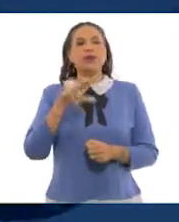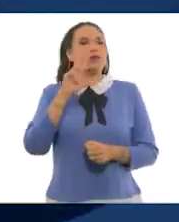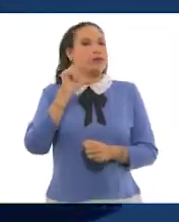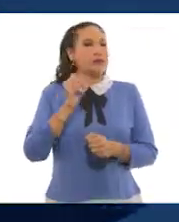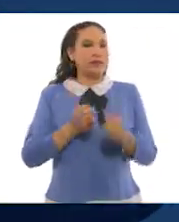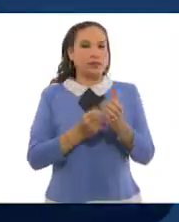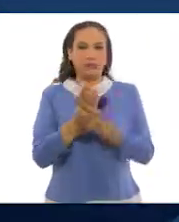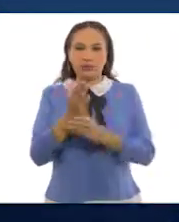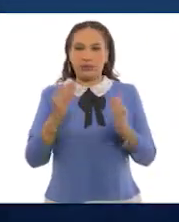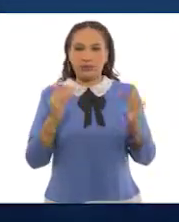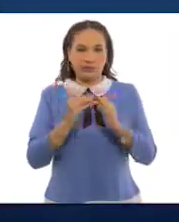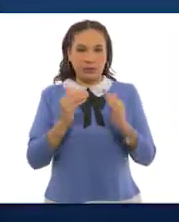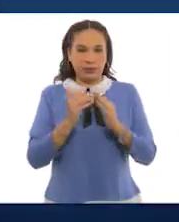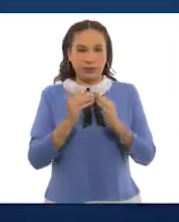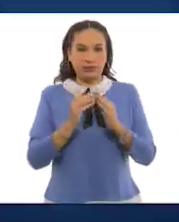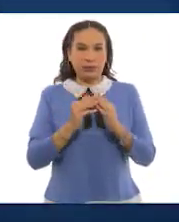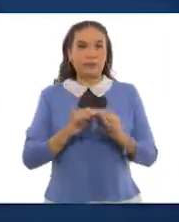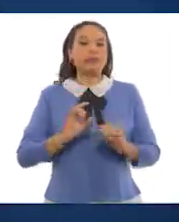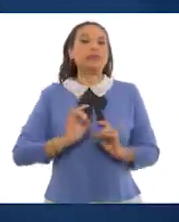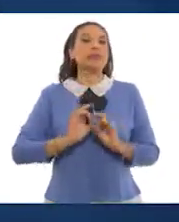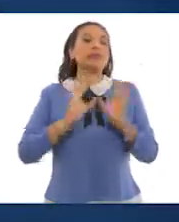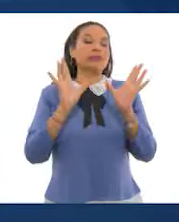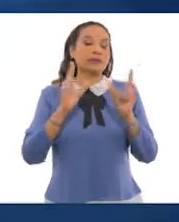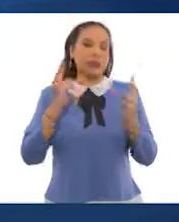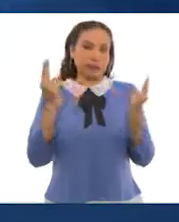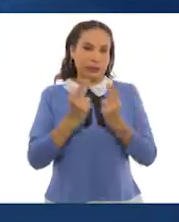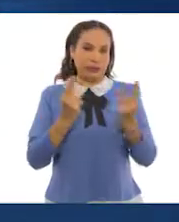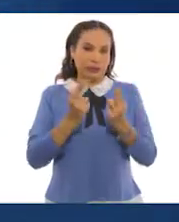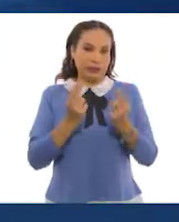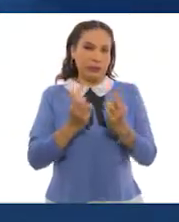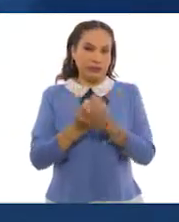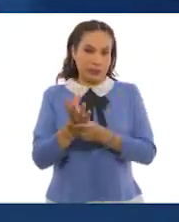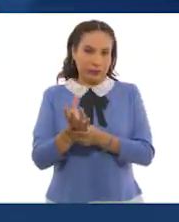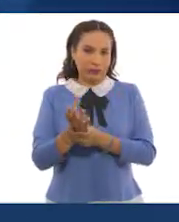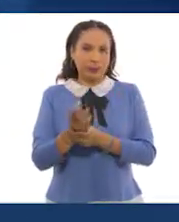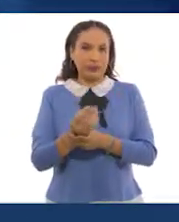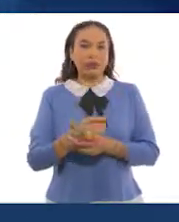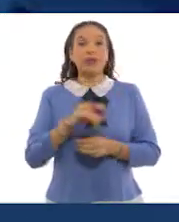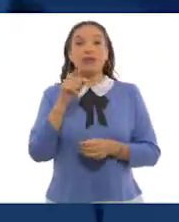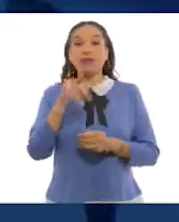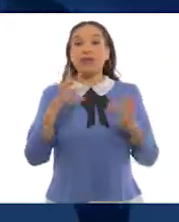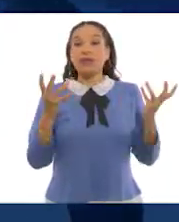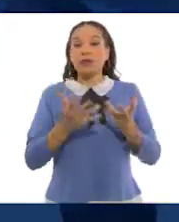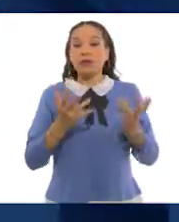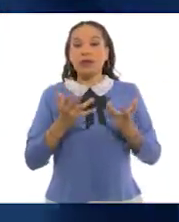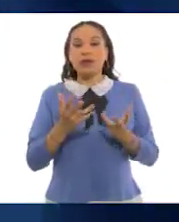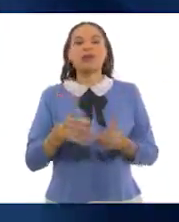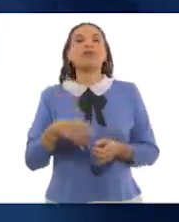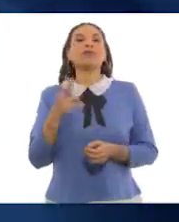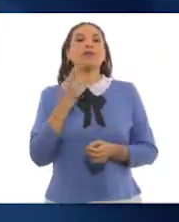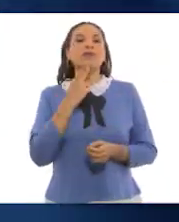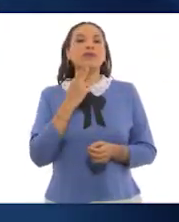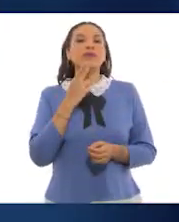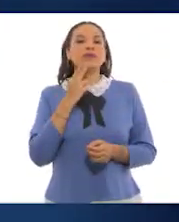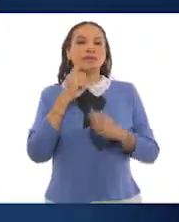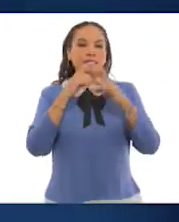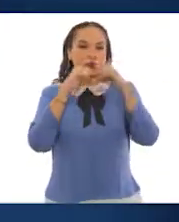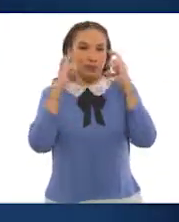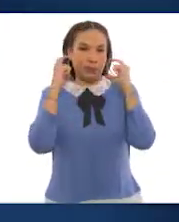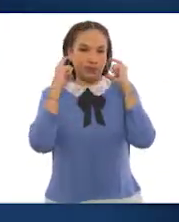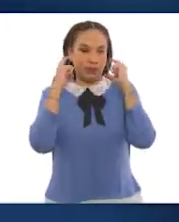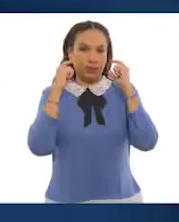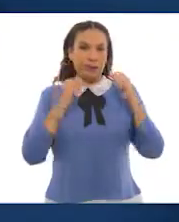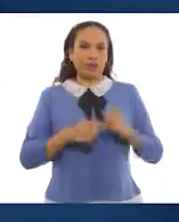no salir de casa a menos que sea muy necesario. Si lo haces, utiliza el